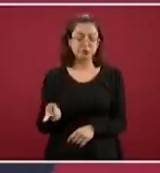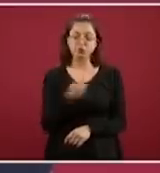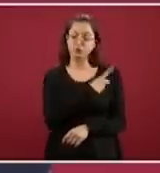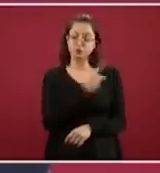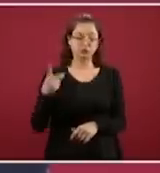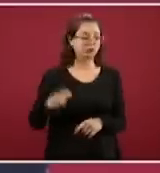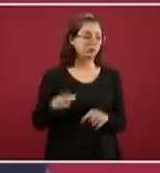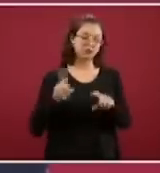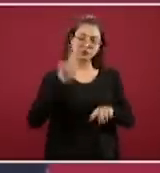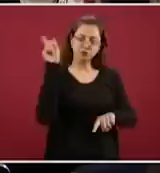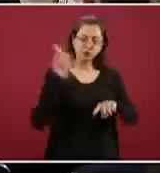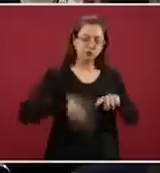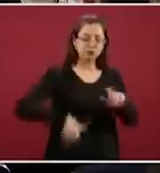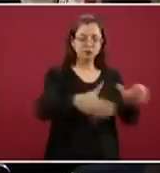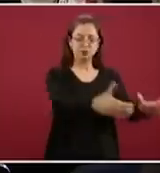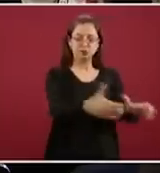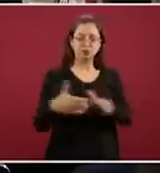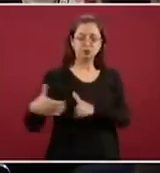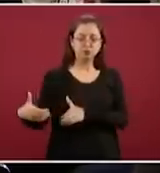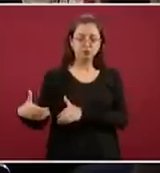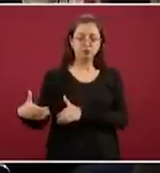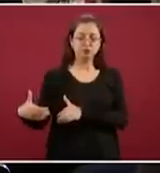retenerse esos bienes,